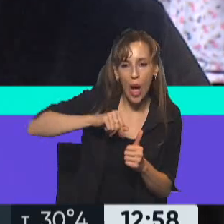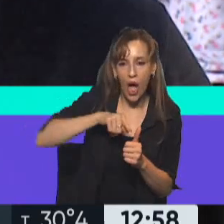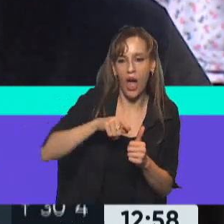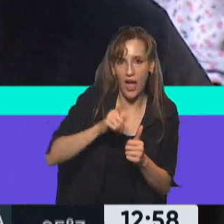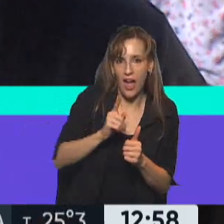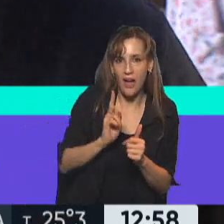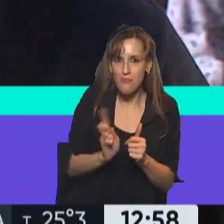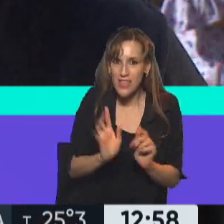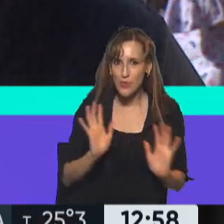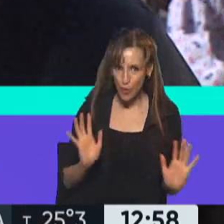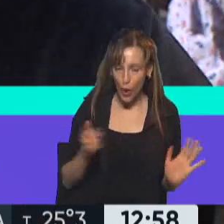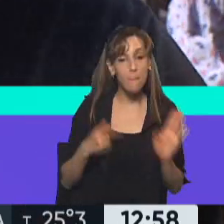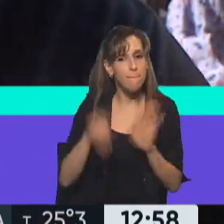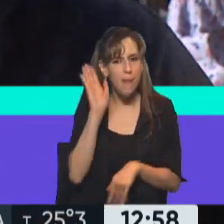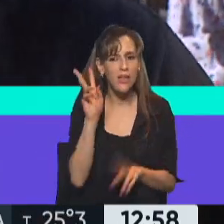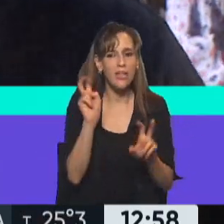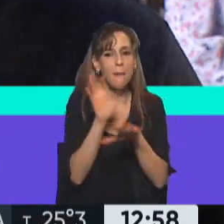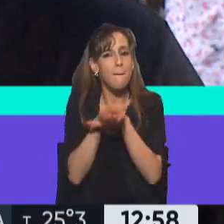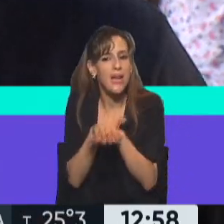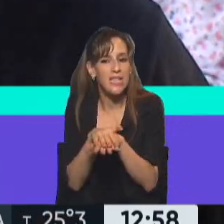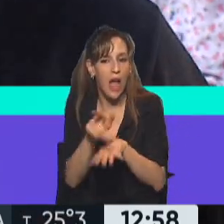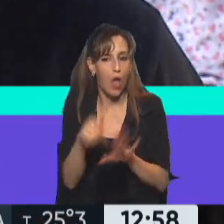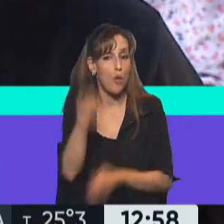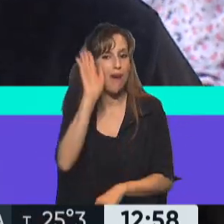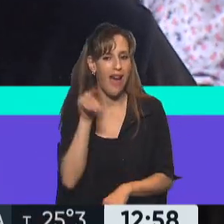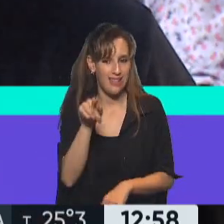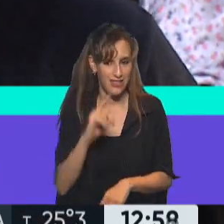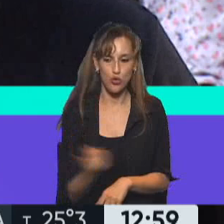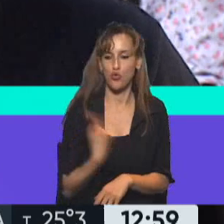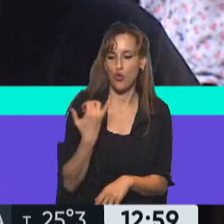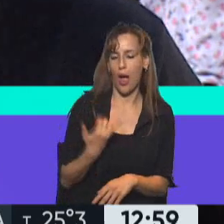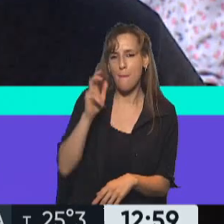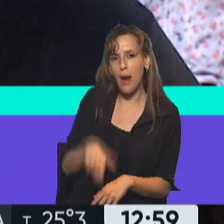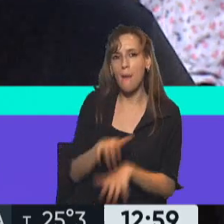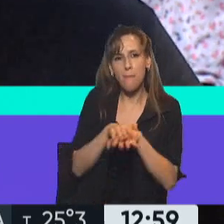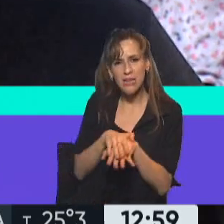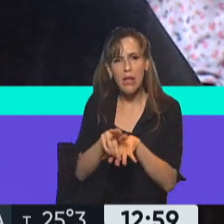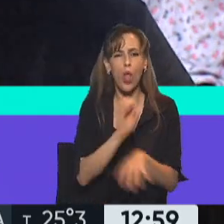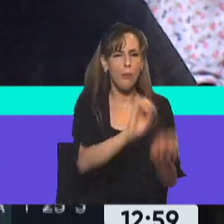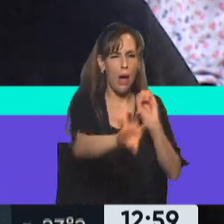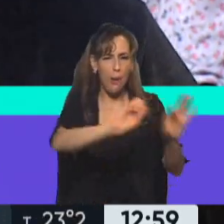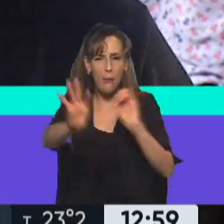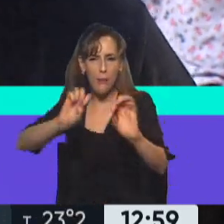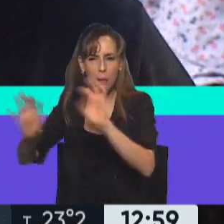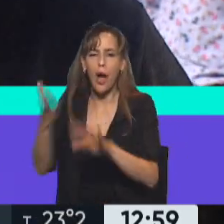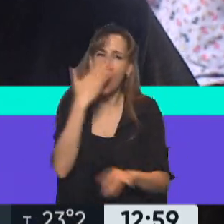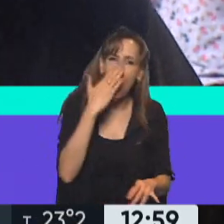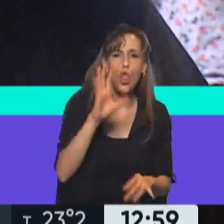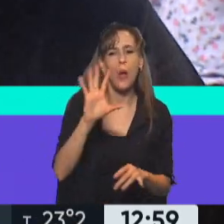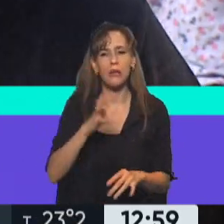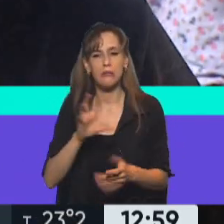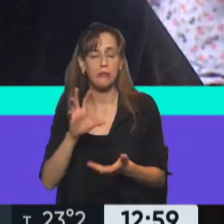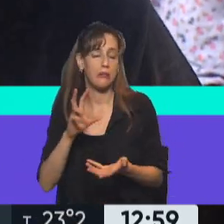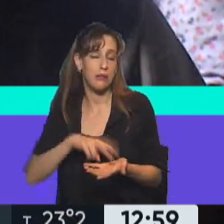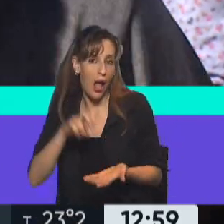yerba y sobre todo el pescado. El pescado, tenemos un gran programa de pescado donde estamos llegando a Córdoba, a Salta, a Santiago del Estero, a San Juan,